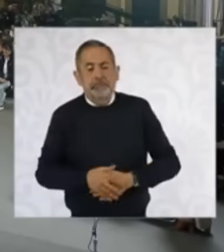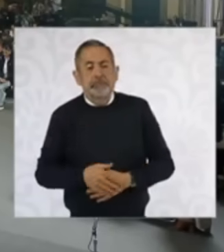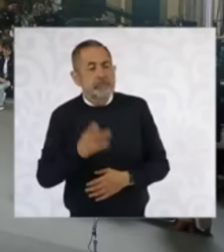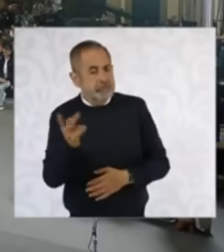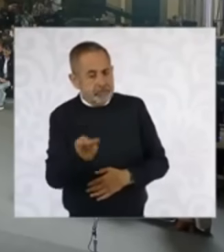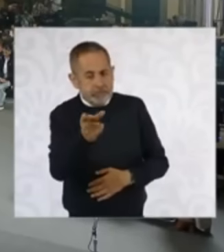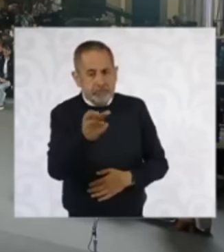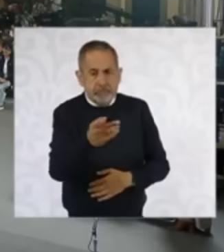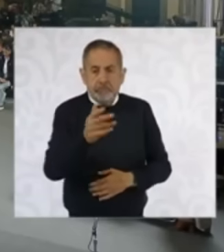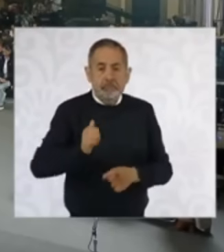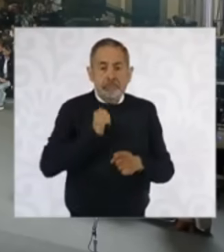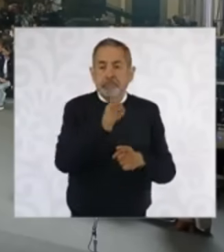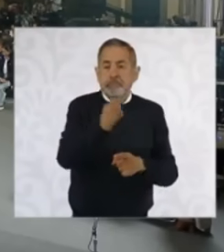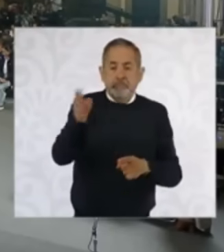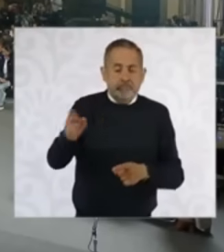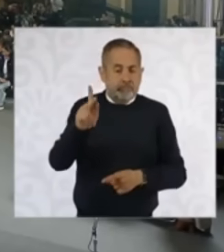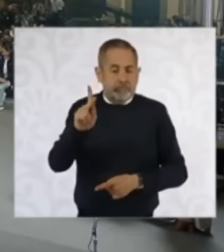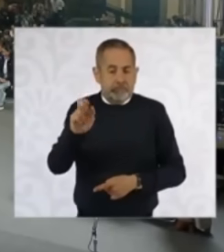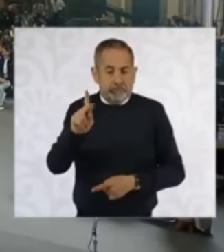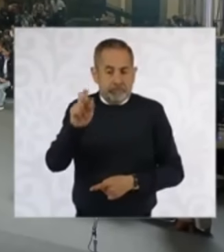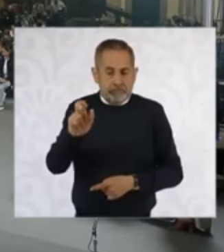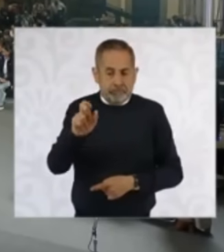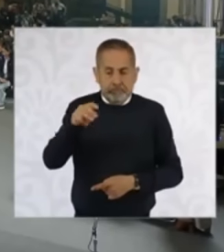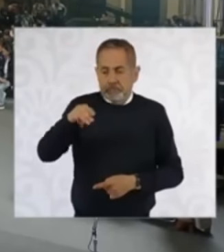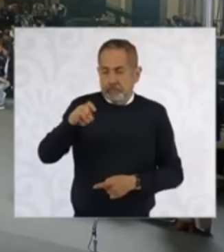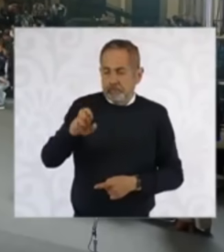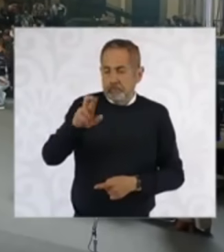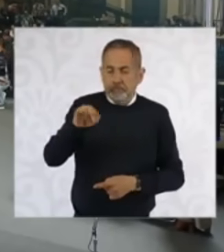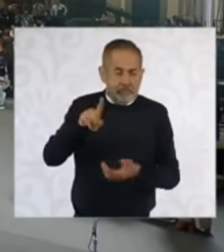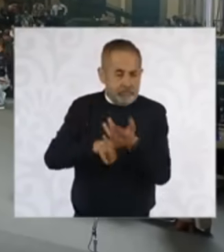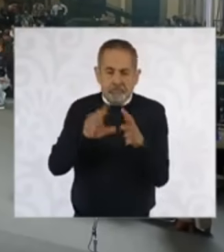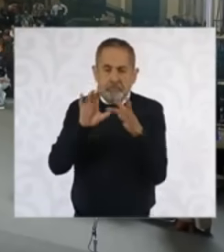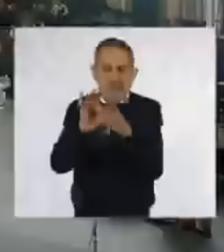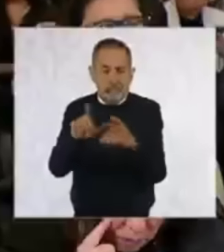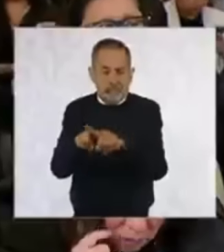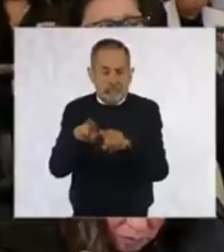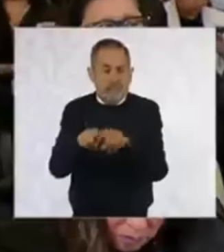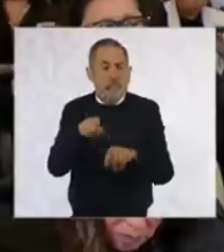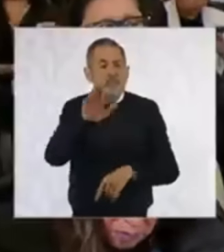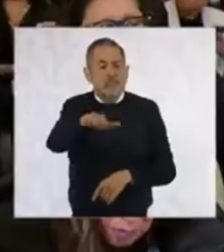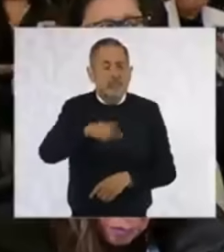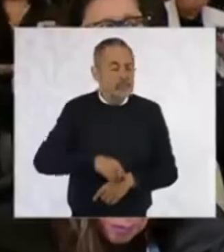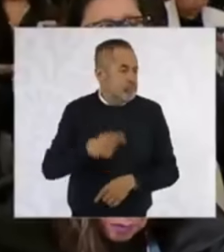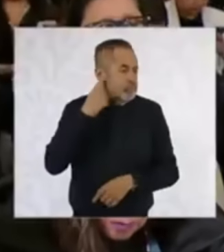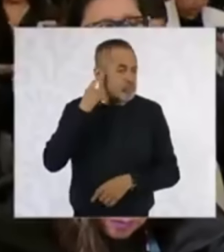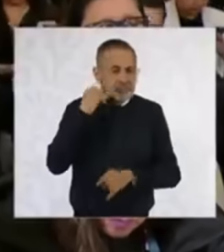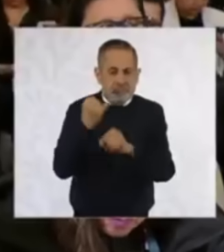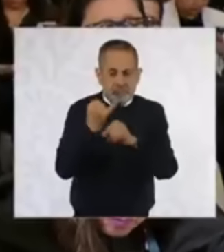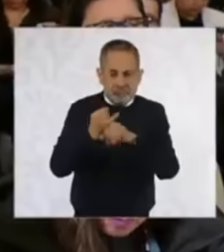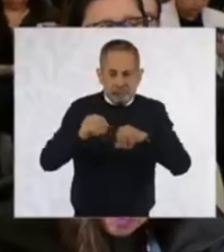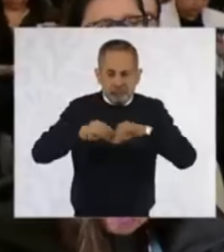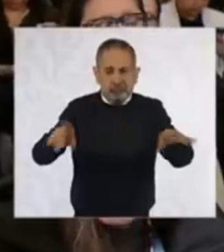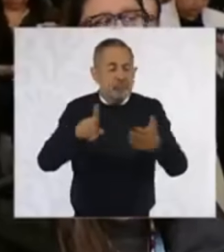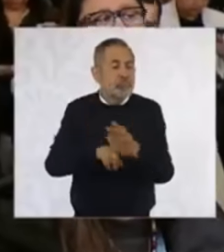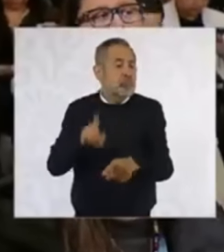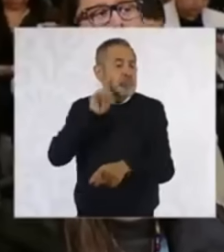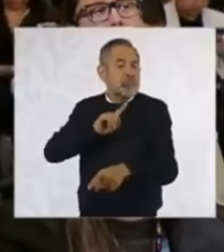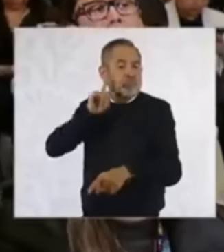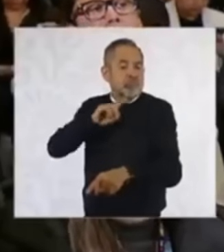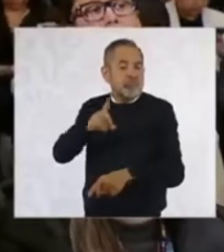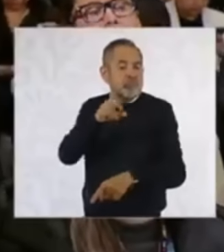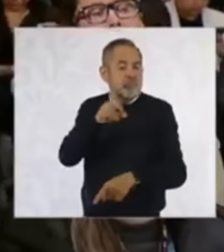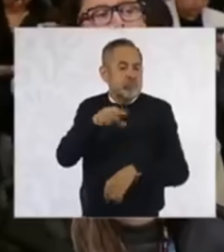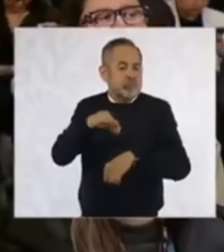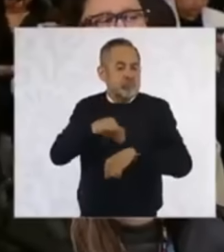aprovechando que está Pepe Merino igual tiene que ver con con lo que nos acaba de explicar hay un caso muy sonado en las redes sociales de una doctora en Puebla Marilyn